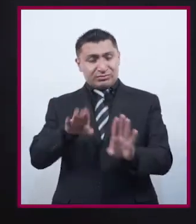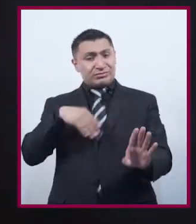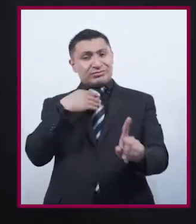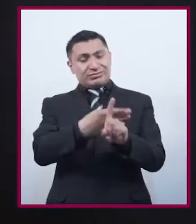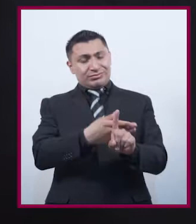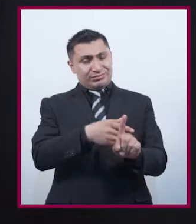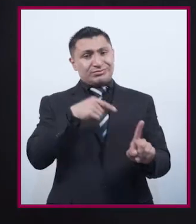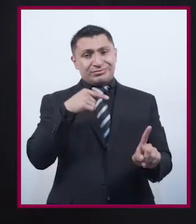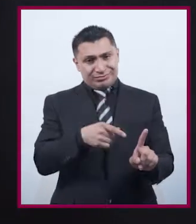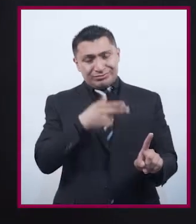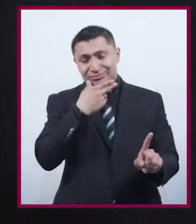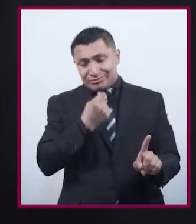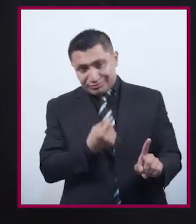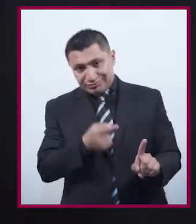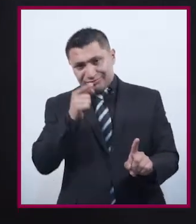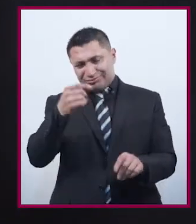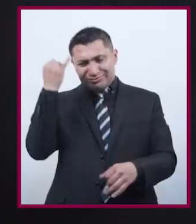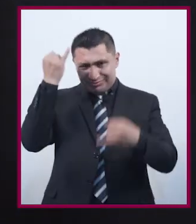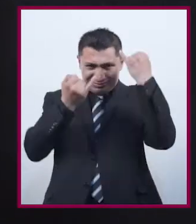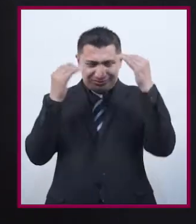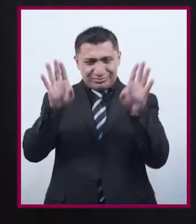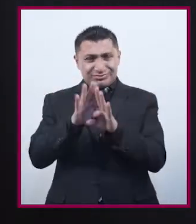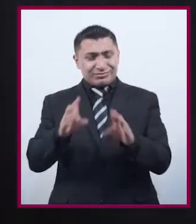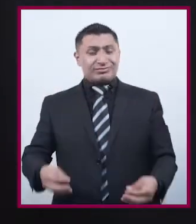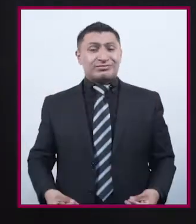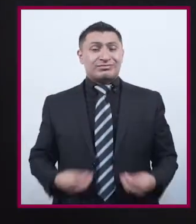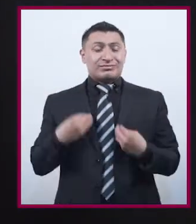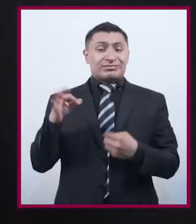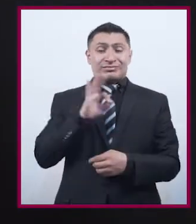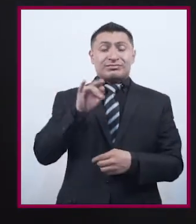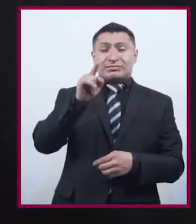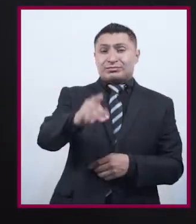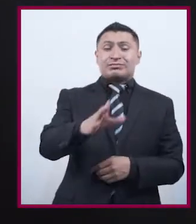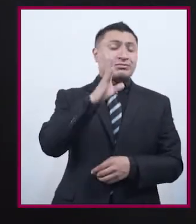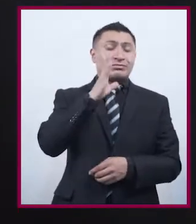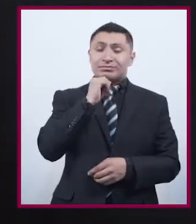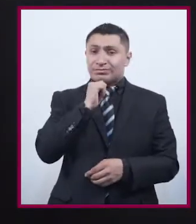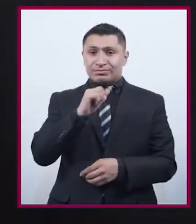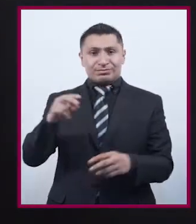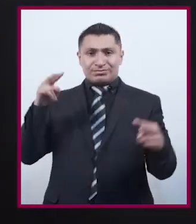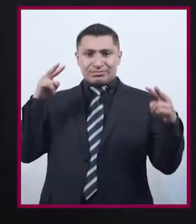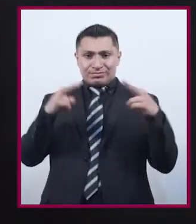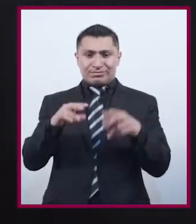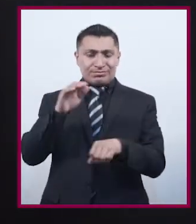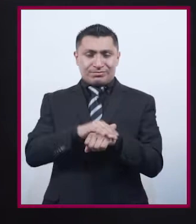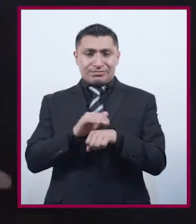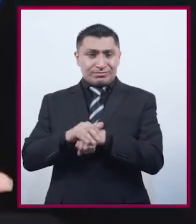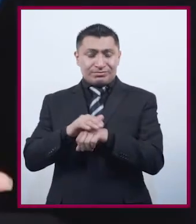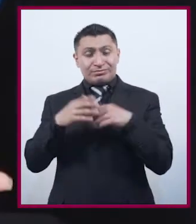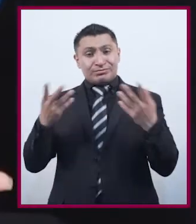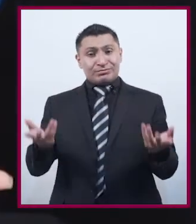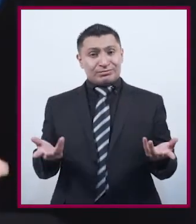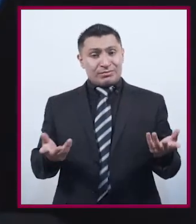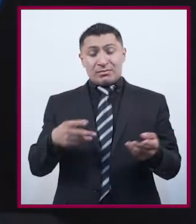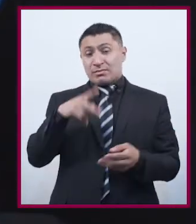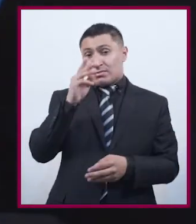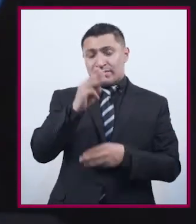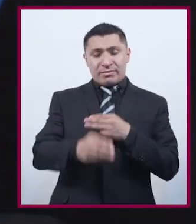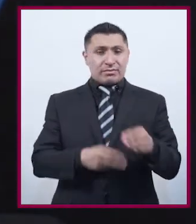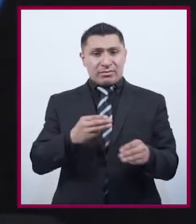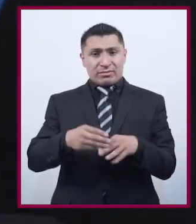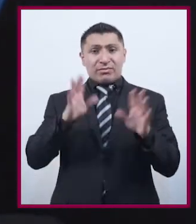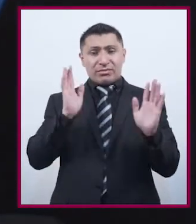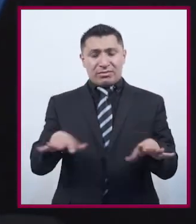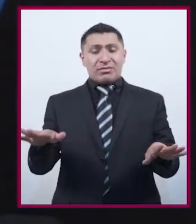dominio. ¿Te imaginas cómo sería tu vida si tú no pudieras ni siquiera ver a tus amigas o amigos? Pero el mundo ya